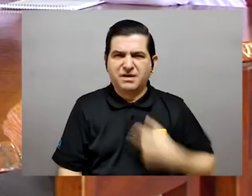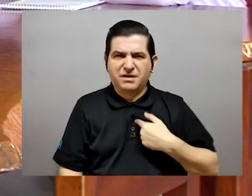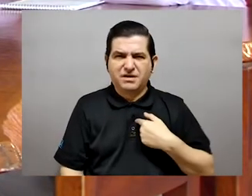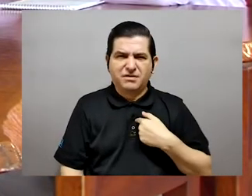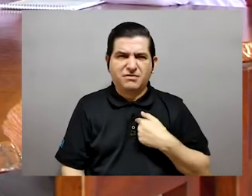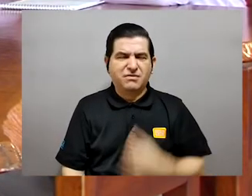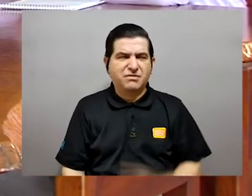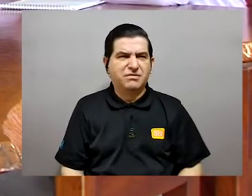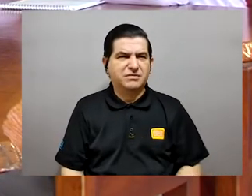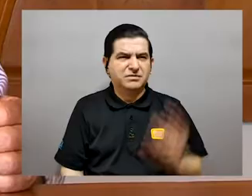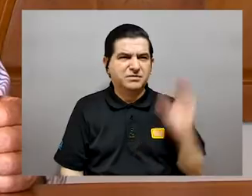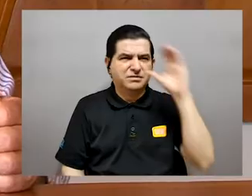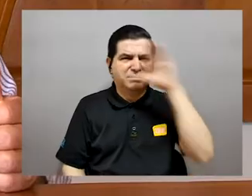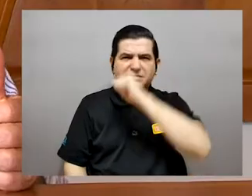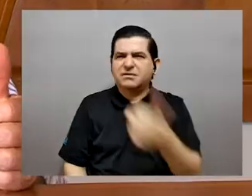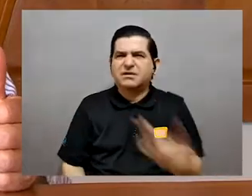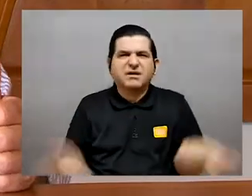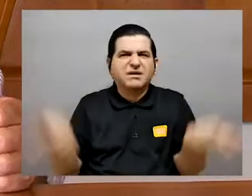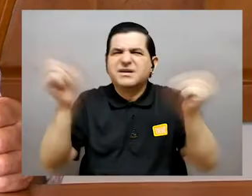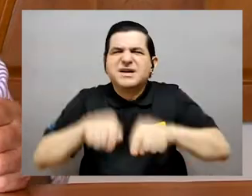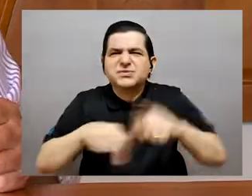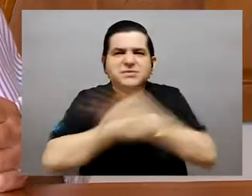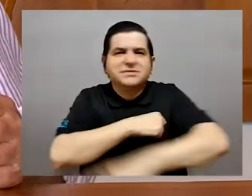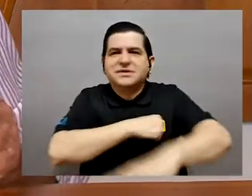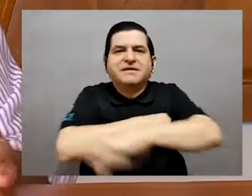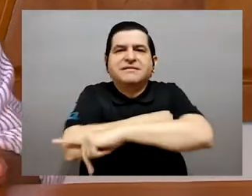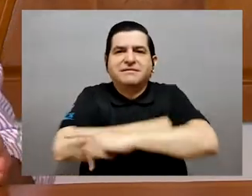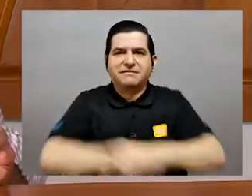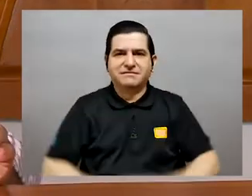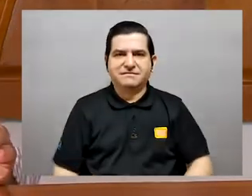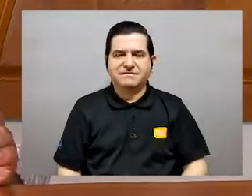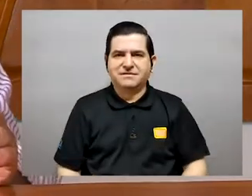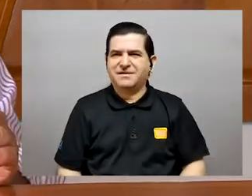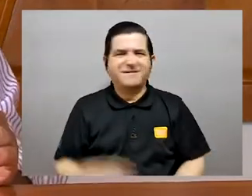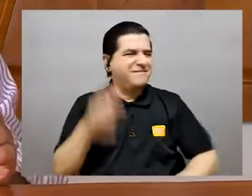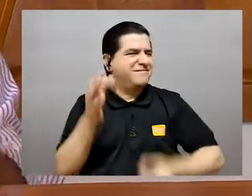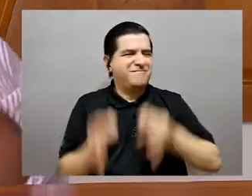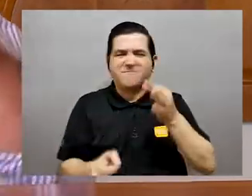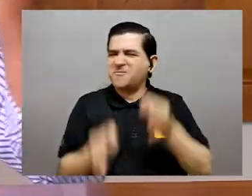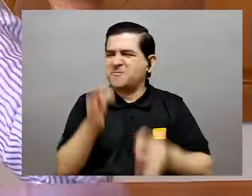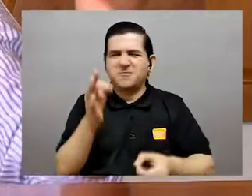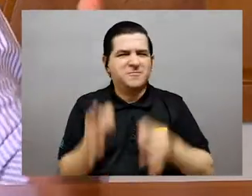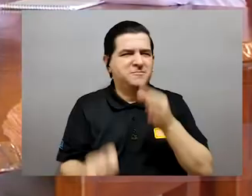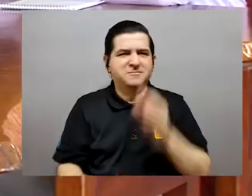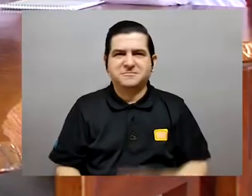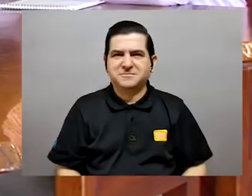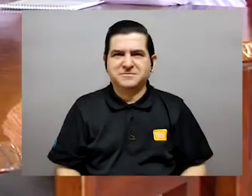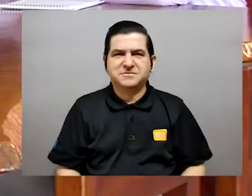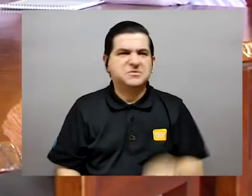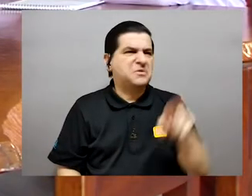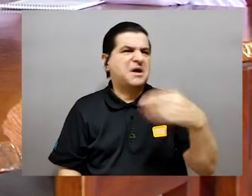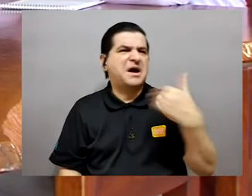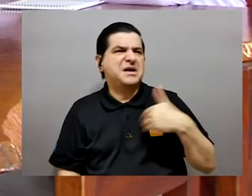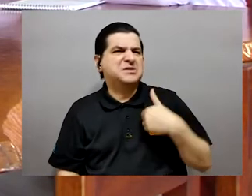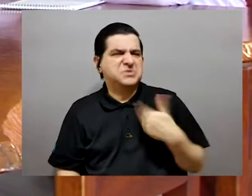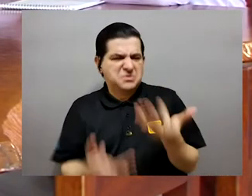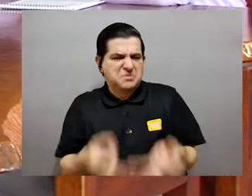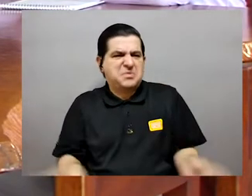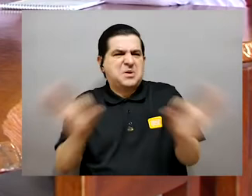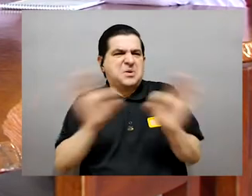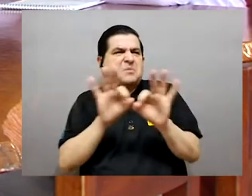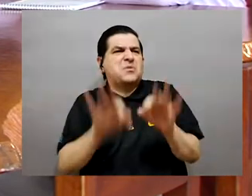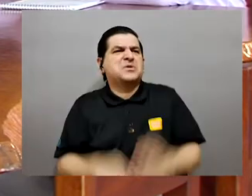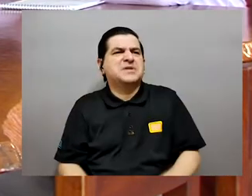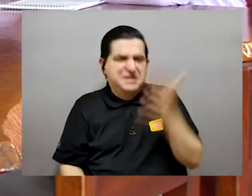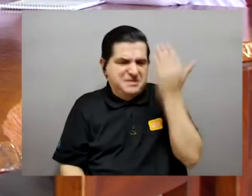queda pendiente al arte, entonces? ¿Qué le queda pendiente al arte? Le queda muchísimo. Que cambiemos esta mentalidad tan